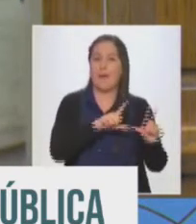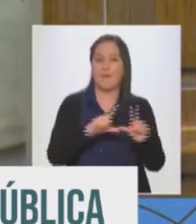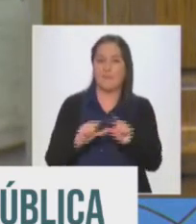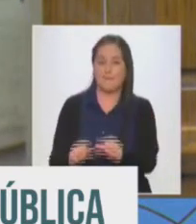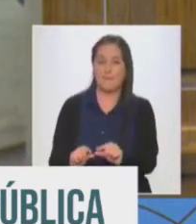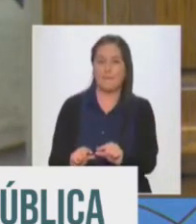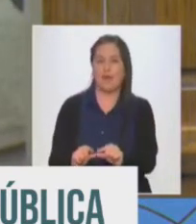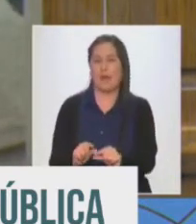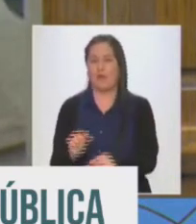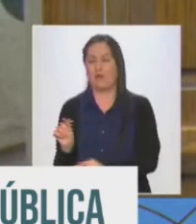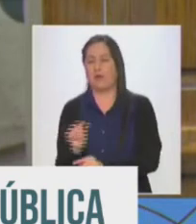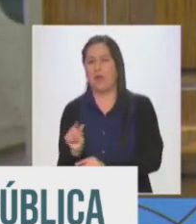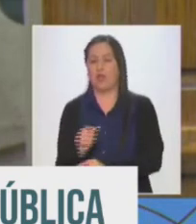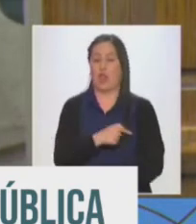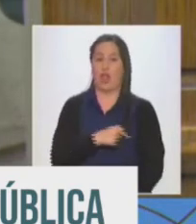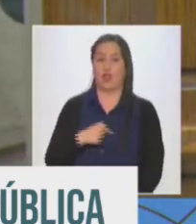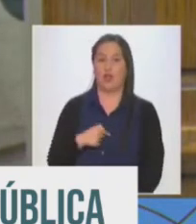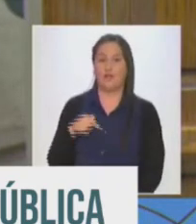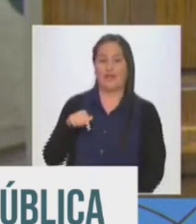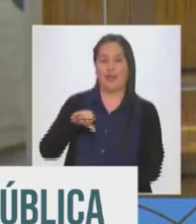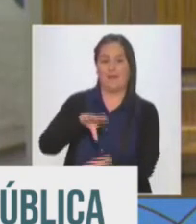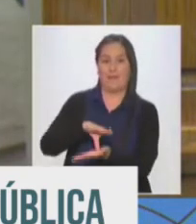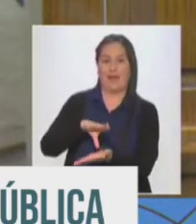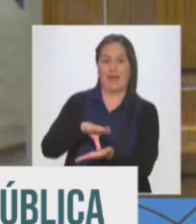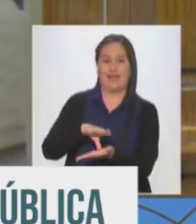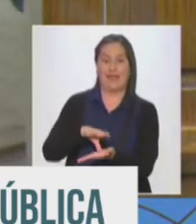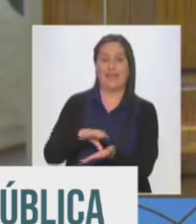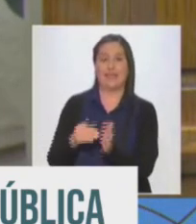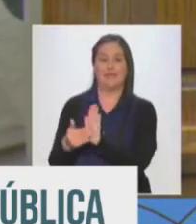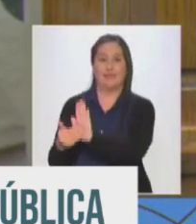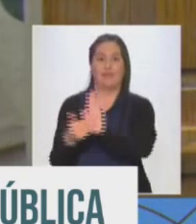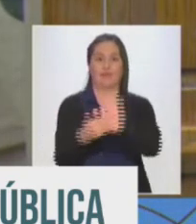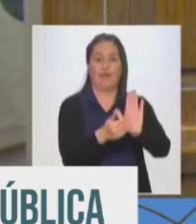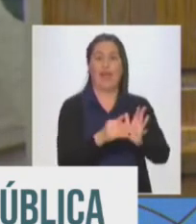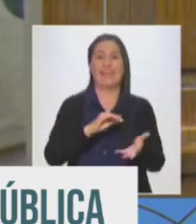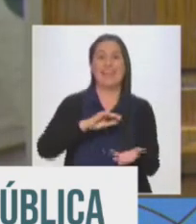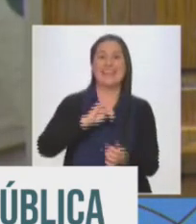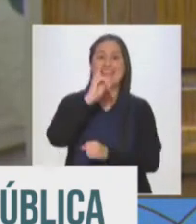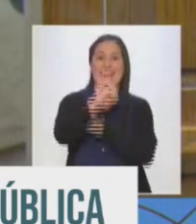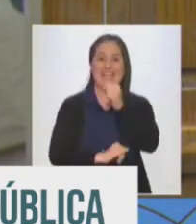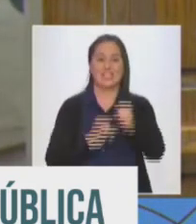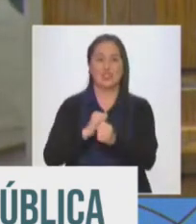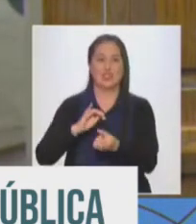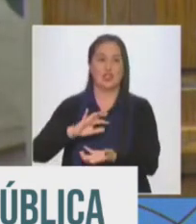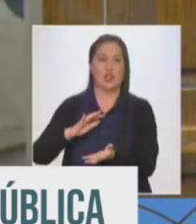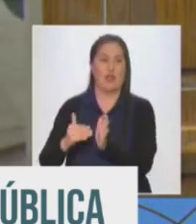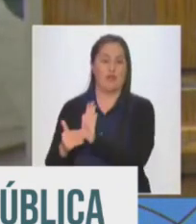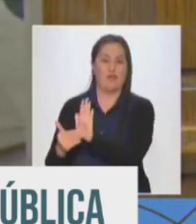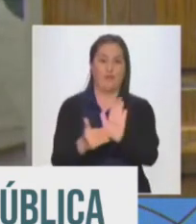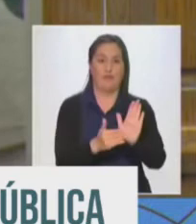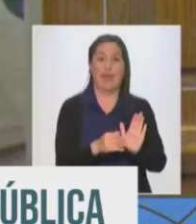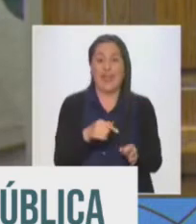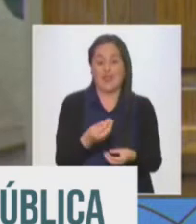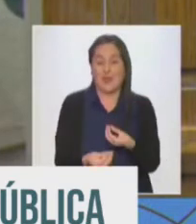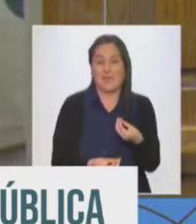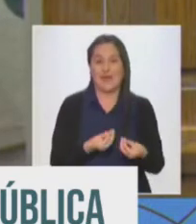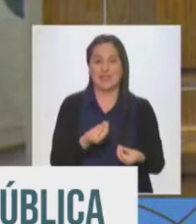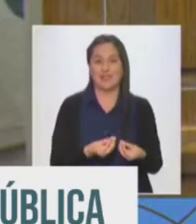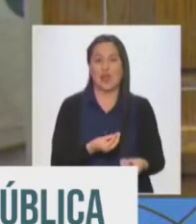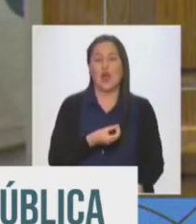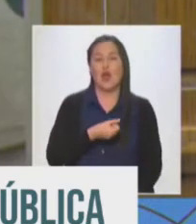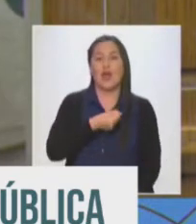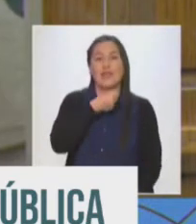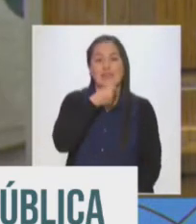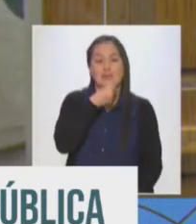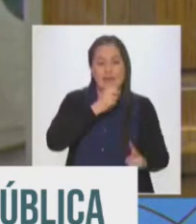reputación, la imagen o el nombre de la nación ante la comunidad internacional. ¿Pasó esto con los Pandora Papers? Para sostener